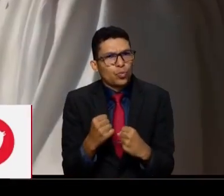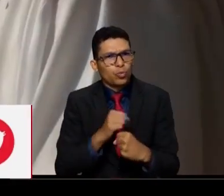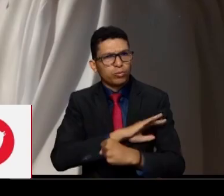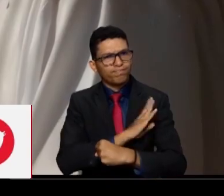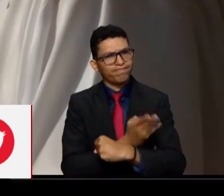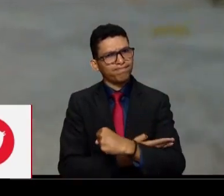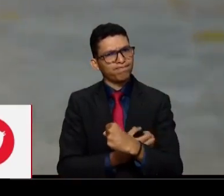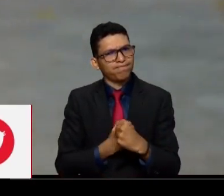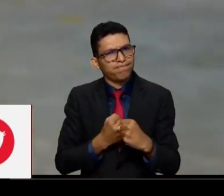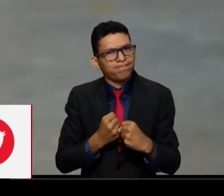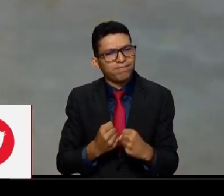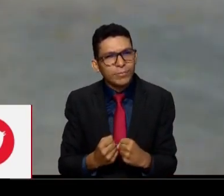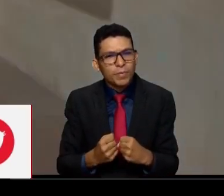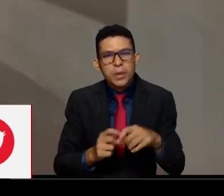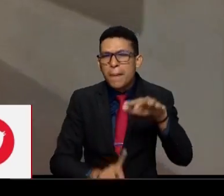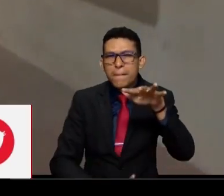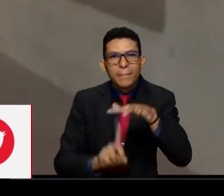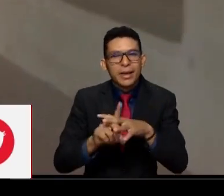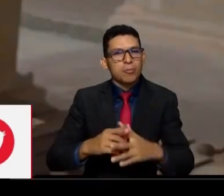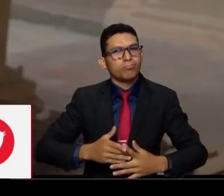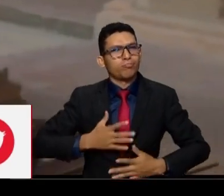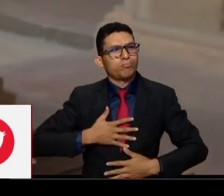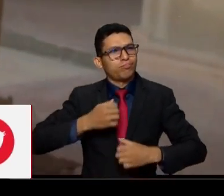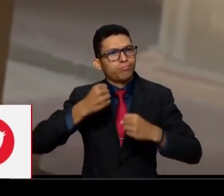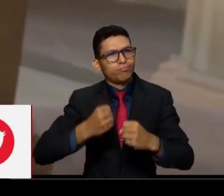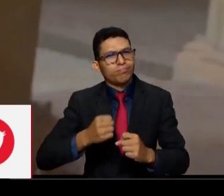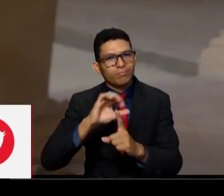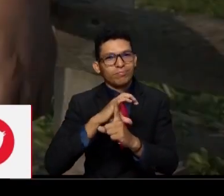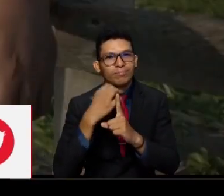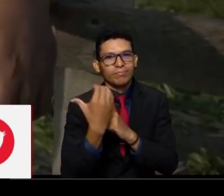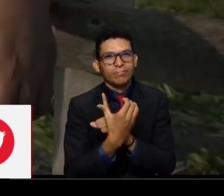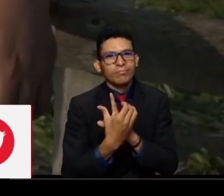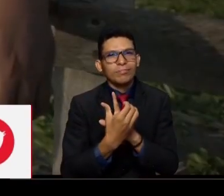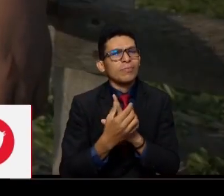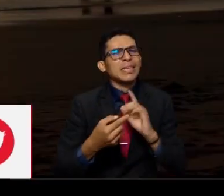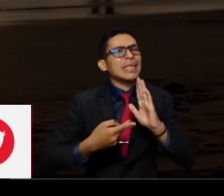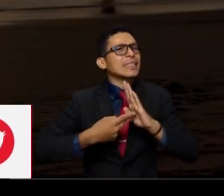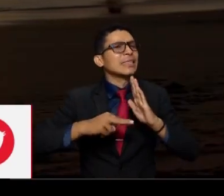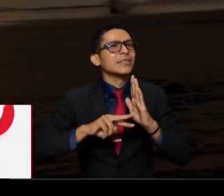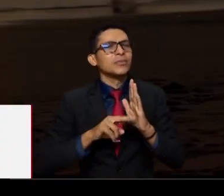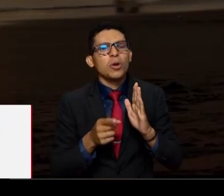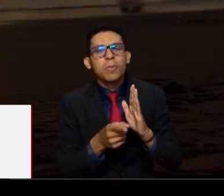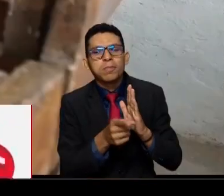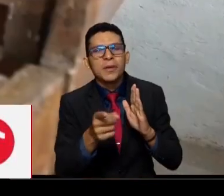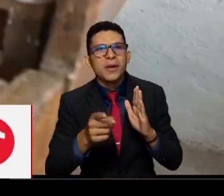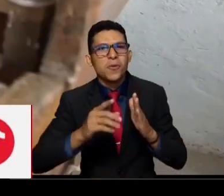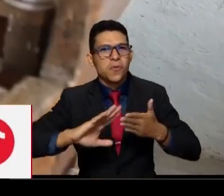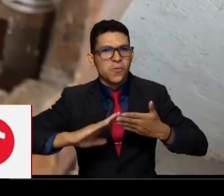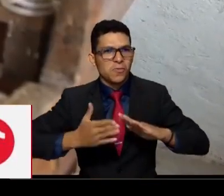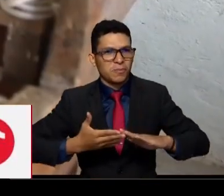este instrumento, su origen, su patrimonio cultural, lo que representa para estas diferentes